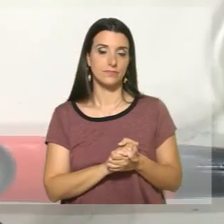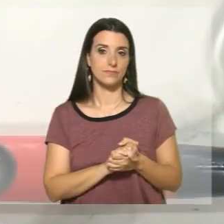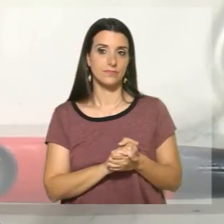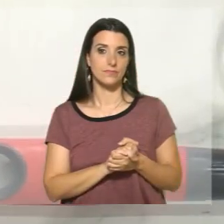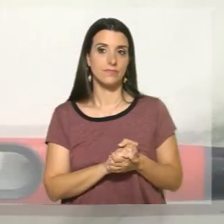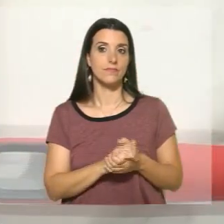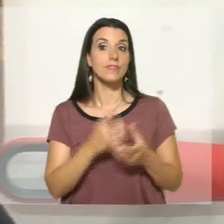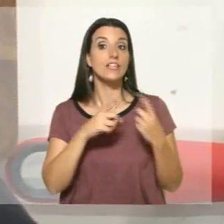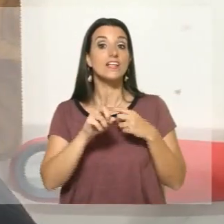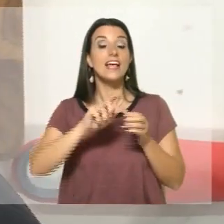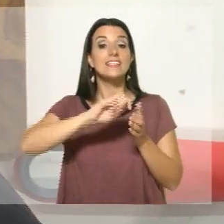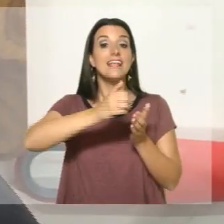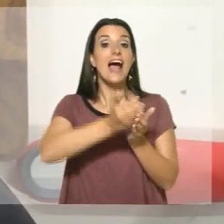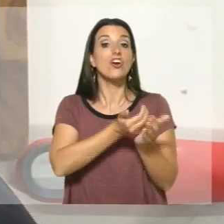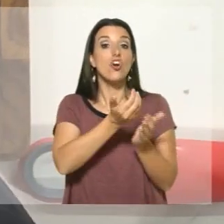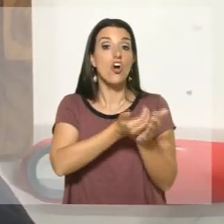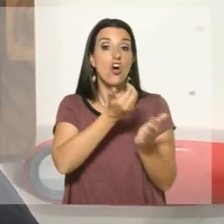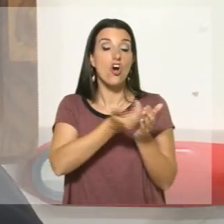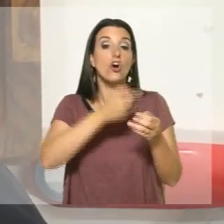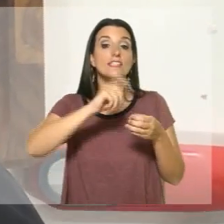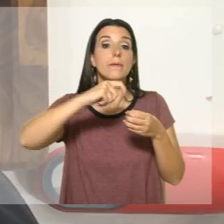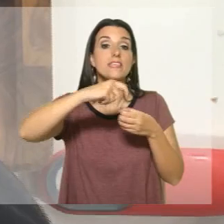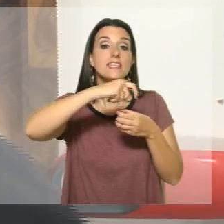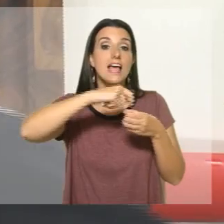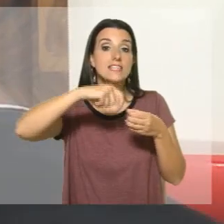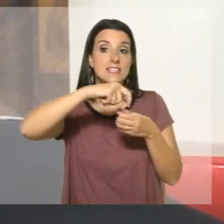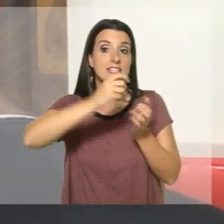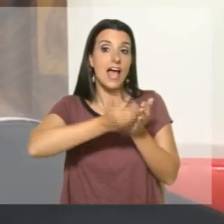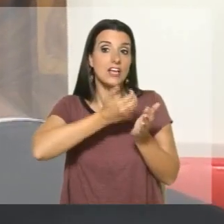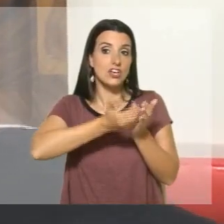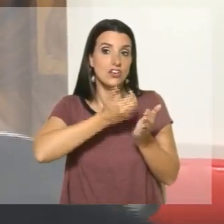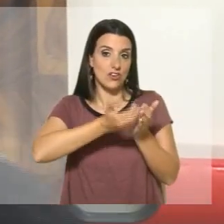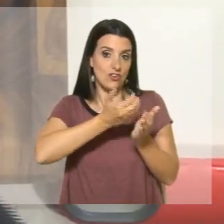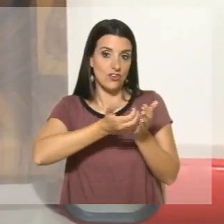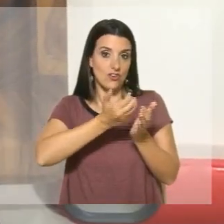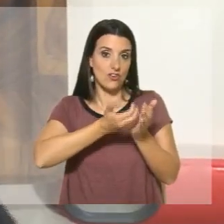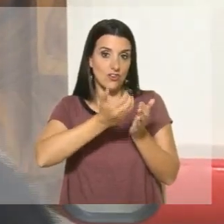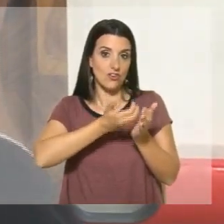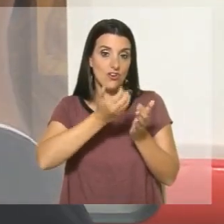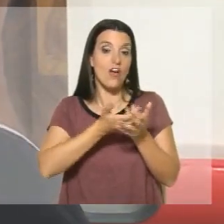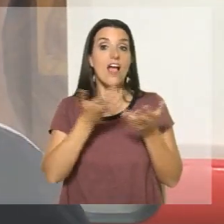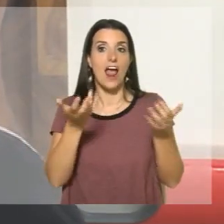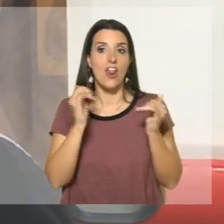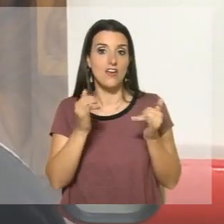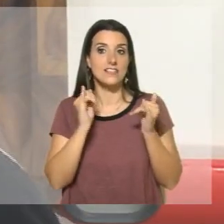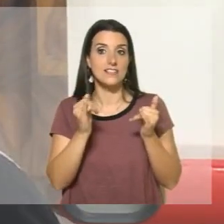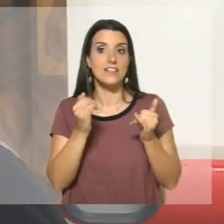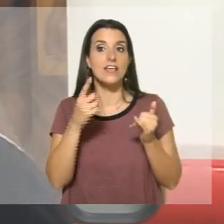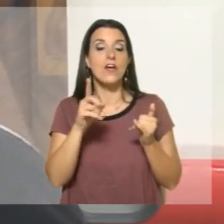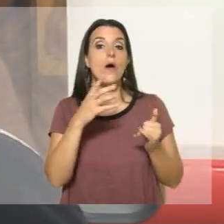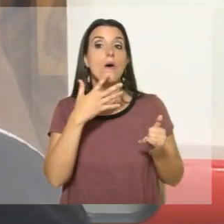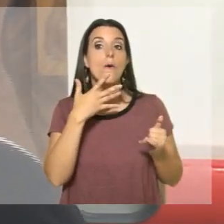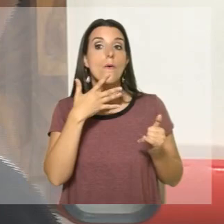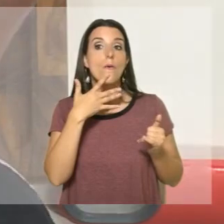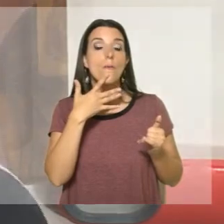Siempre te salta alguna, lo hago bien suavecito para que no salte. Siempre alguna termina en la otra punta de la cocina. Claro. son bastante rebeldes. ¿No?